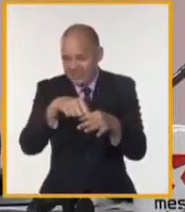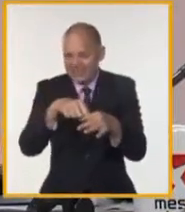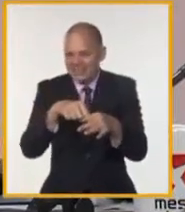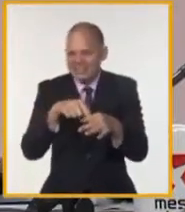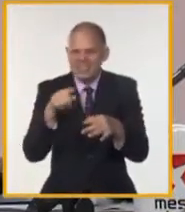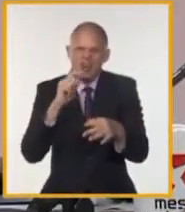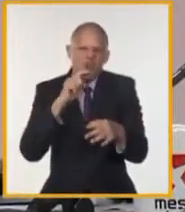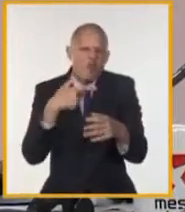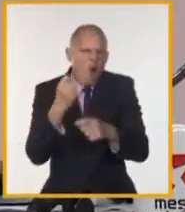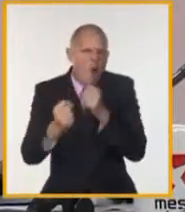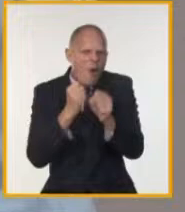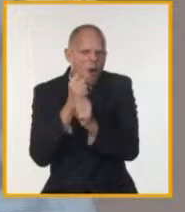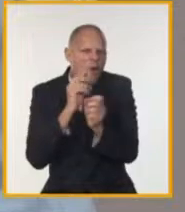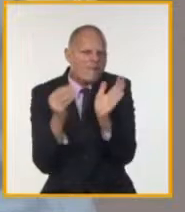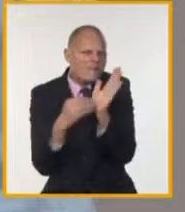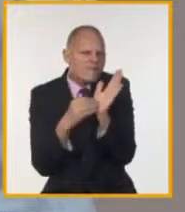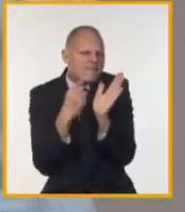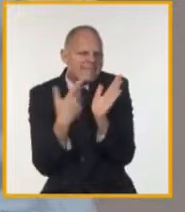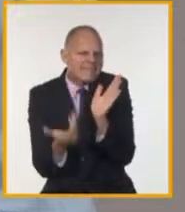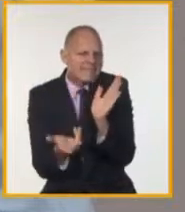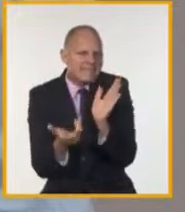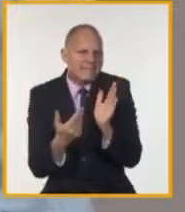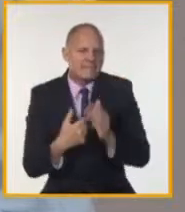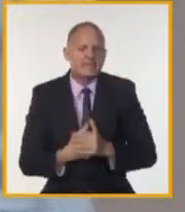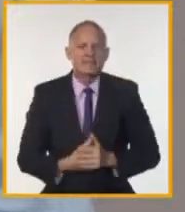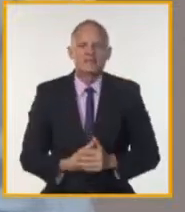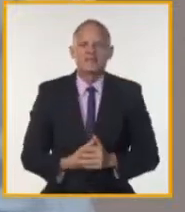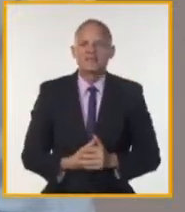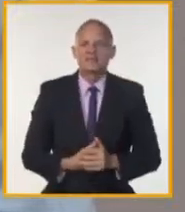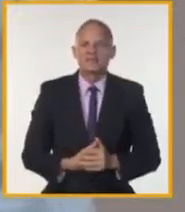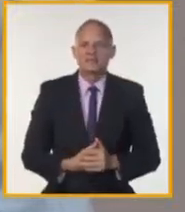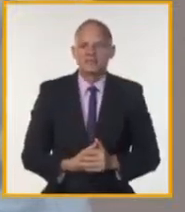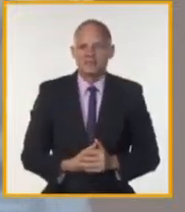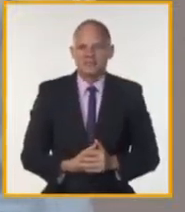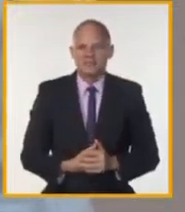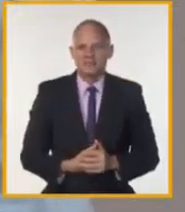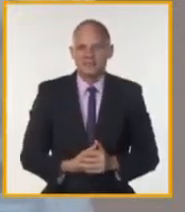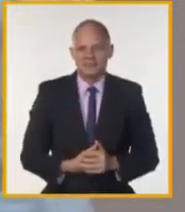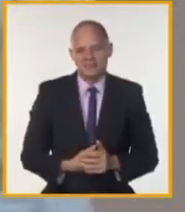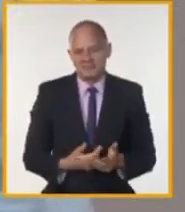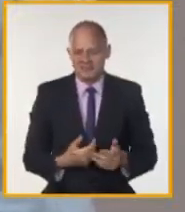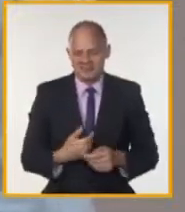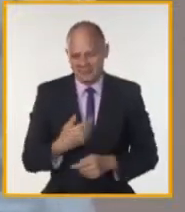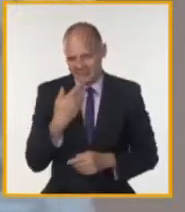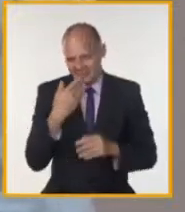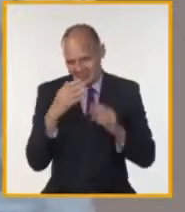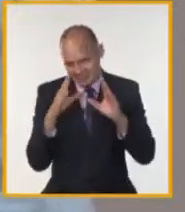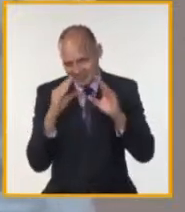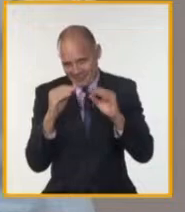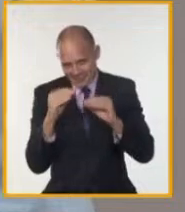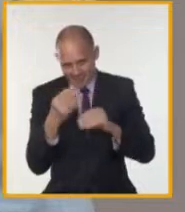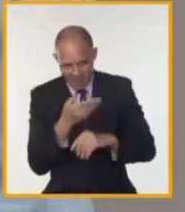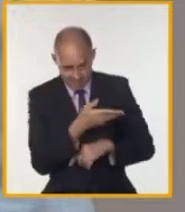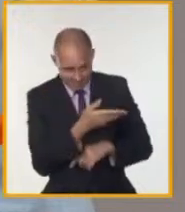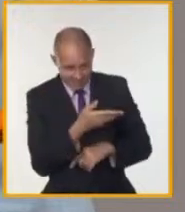Correcto, Randy. Buenas noches a los radio oyentes y a los televidentes. Y a usted también, por supuesto. A ver,